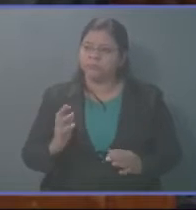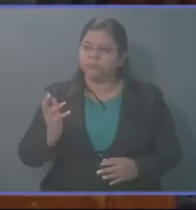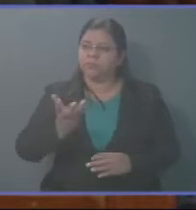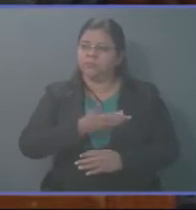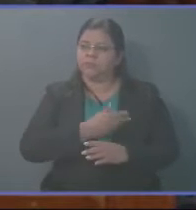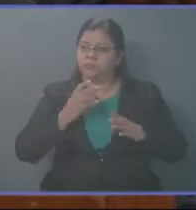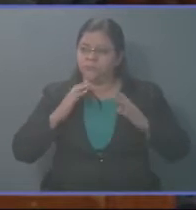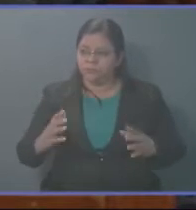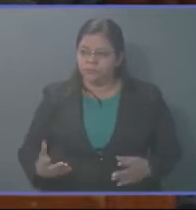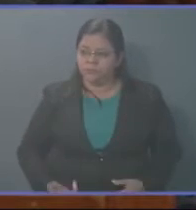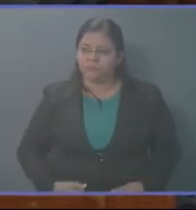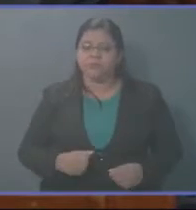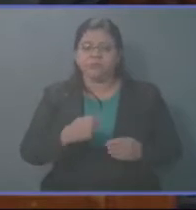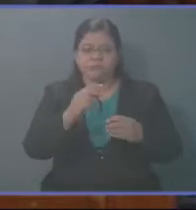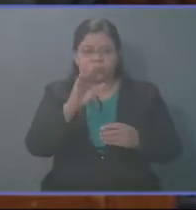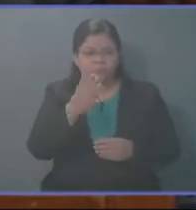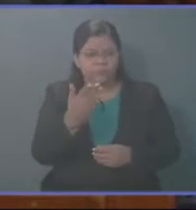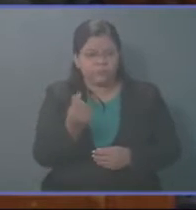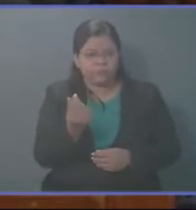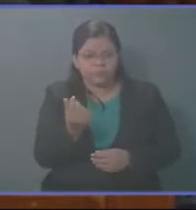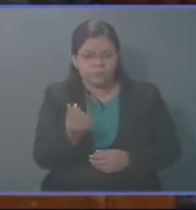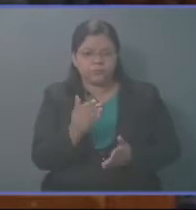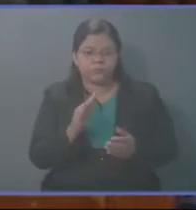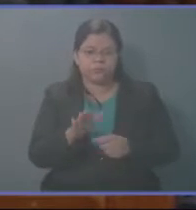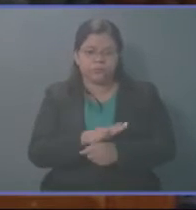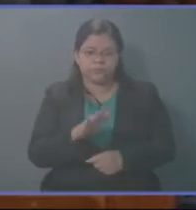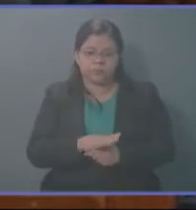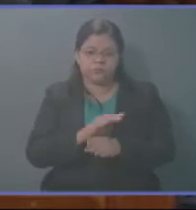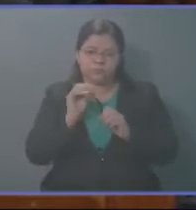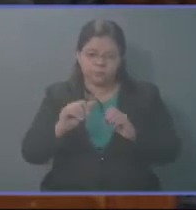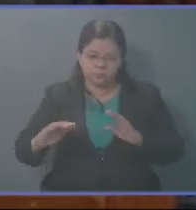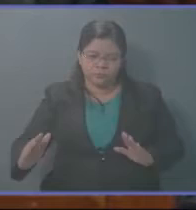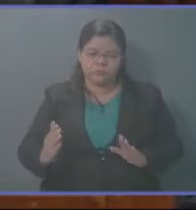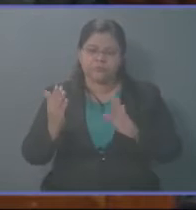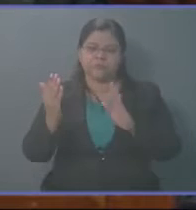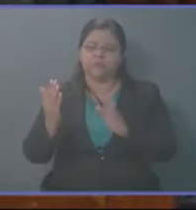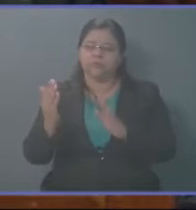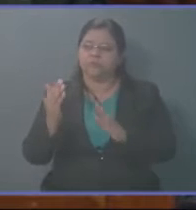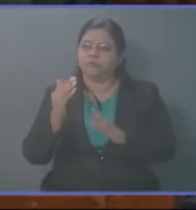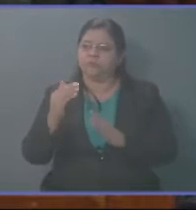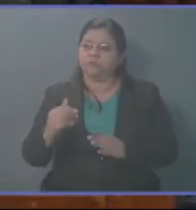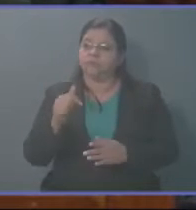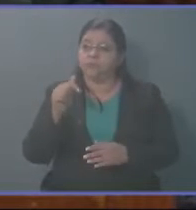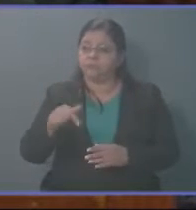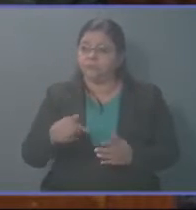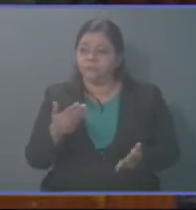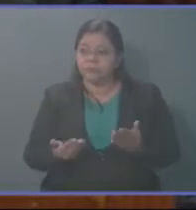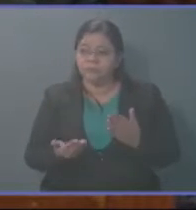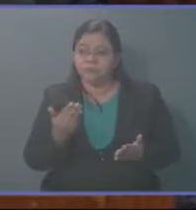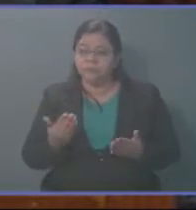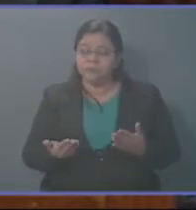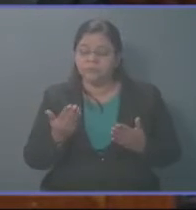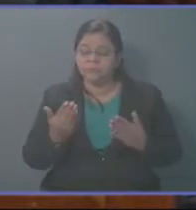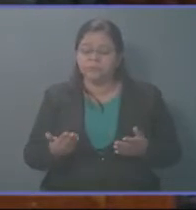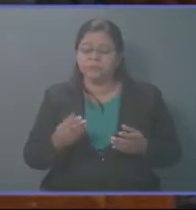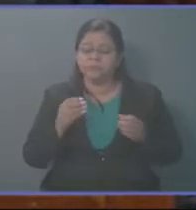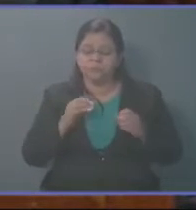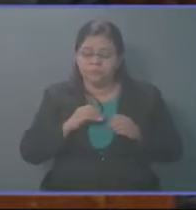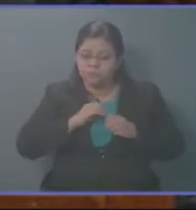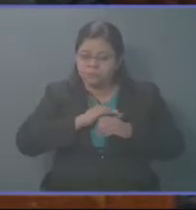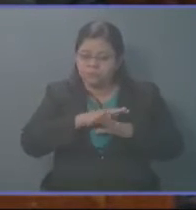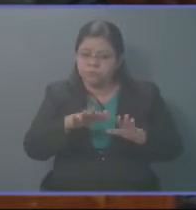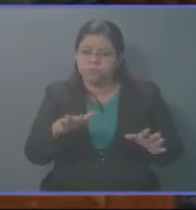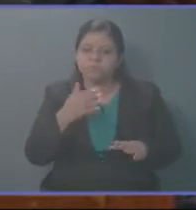hacer uso de los recursos para poderle hacerle frente a una posible incursión de